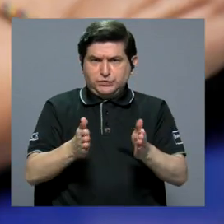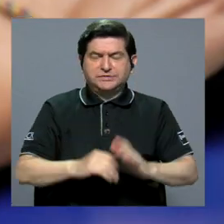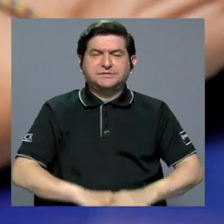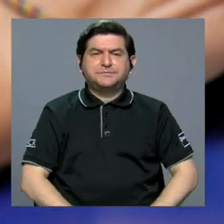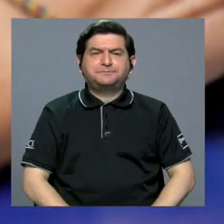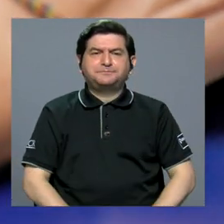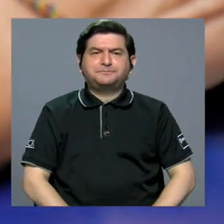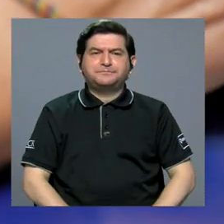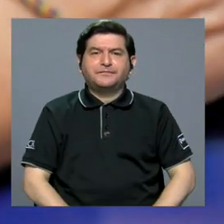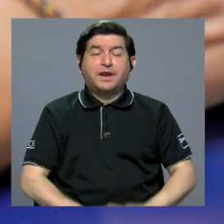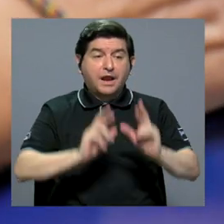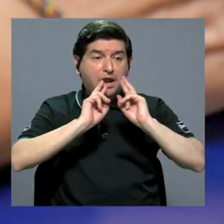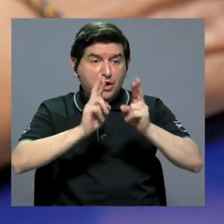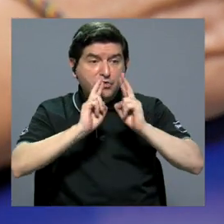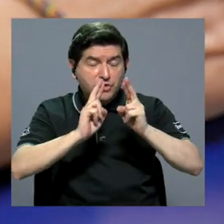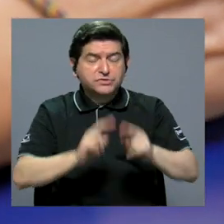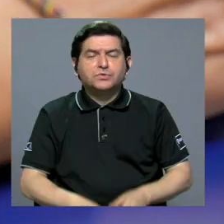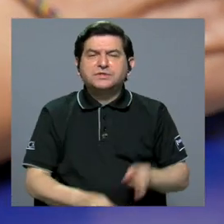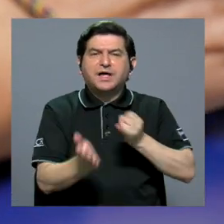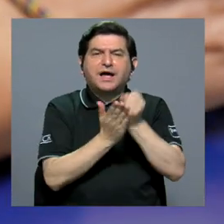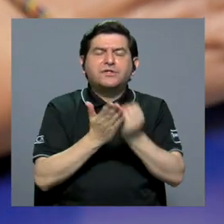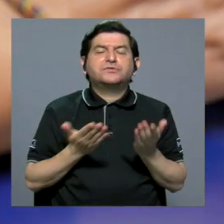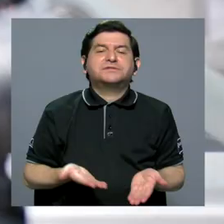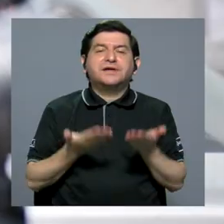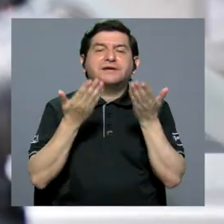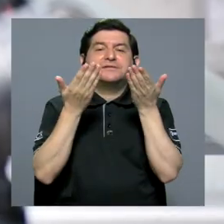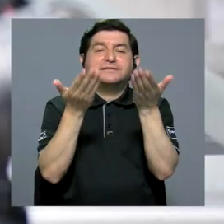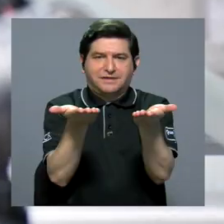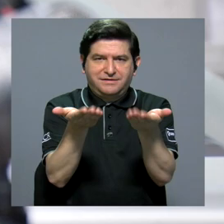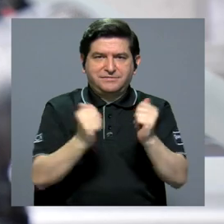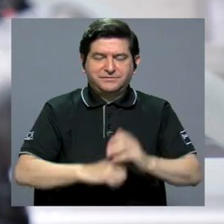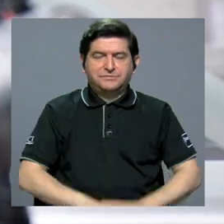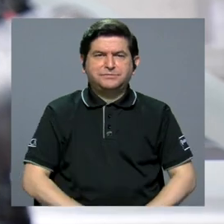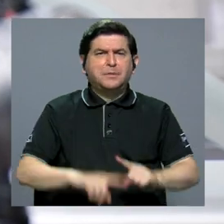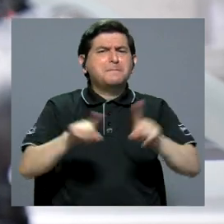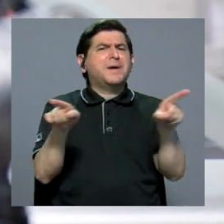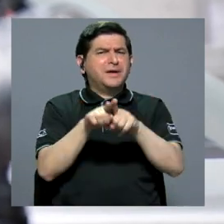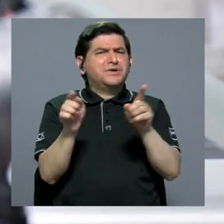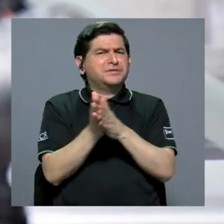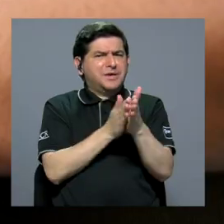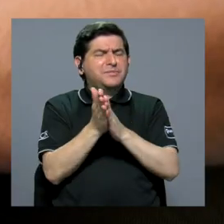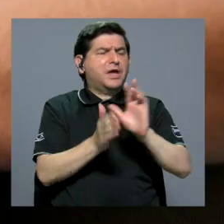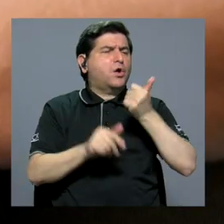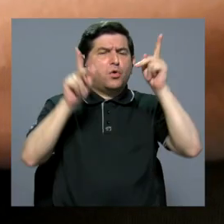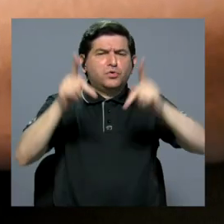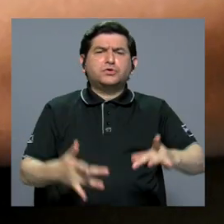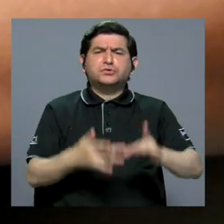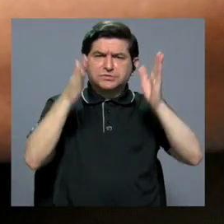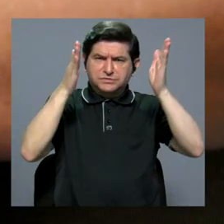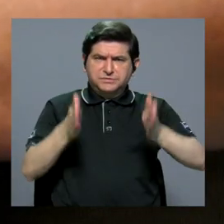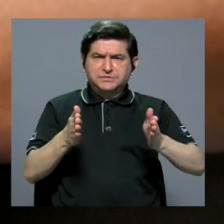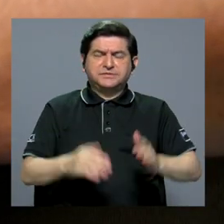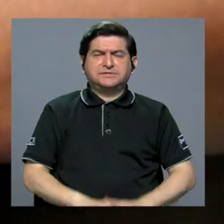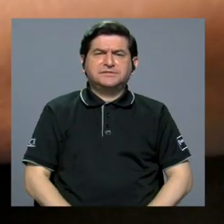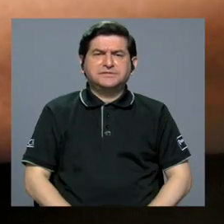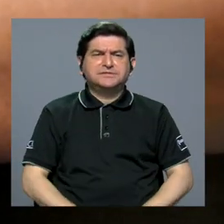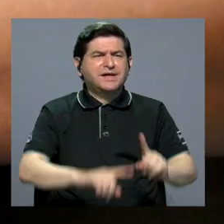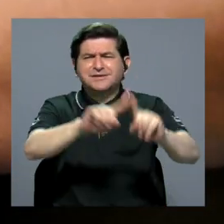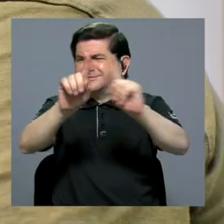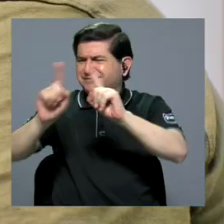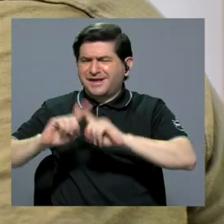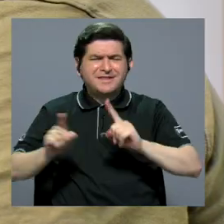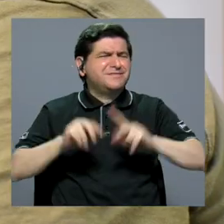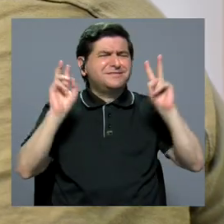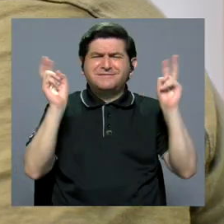y pues los resultados de investigación, la idea es ponerlos a disposición. Pero también echamos mano de otras personas expertas en una diversidad